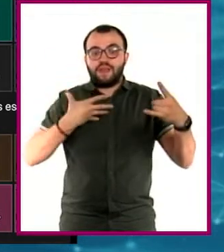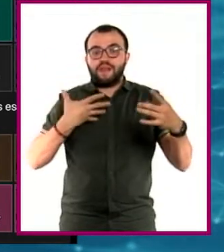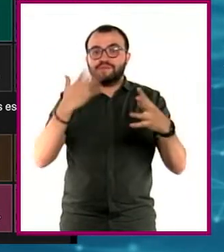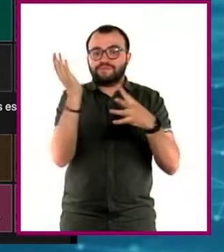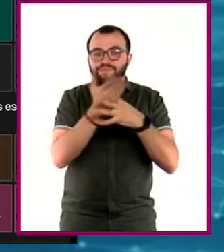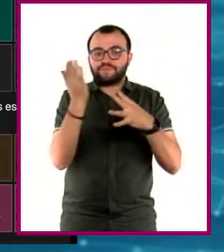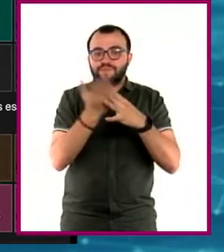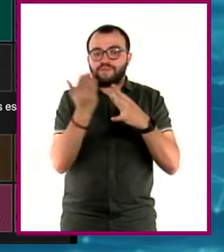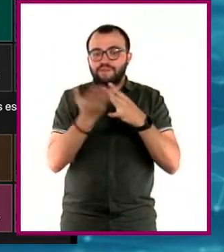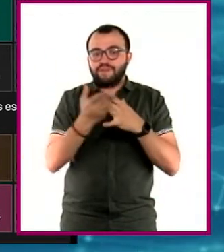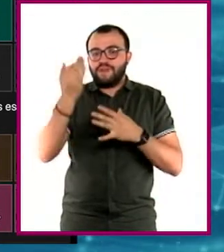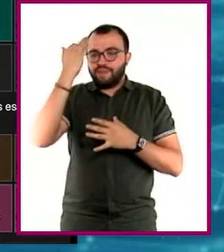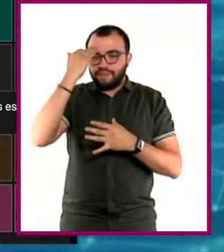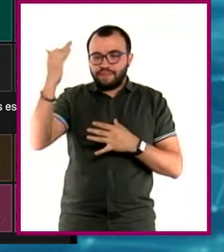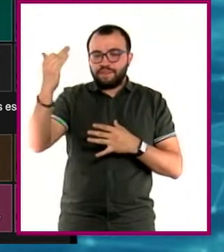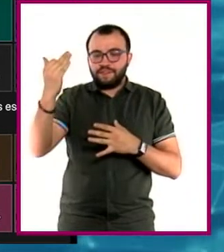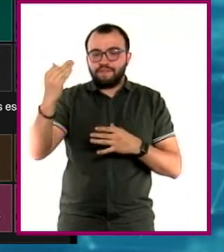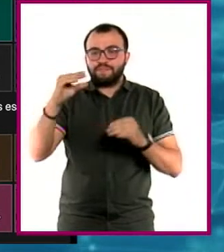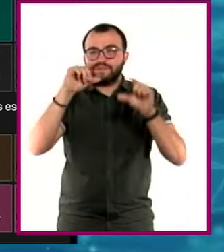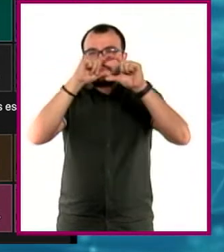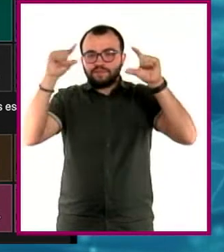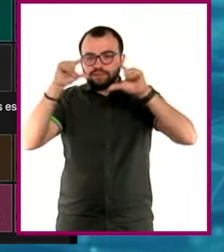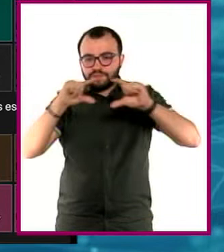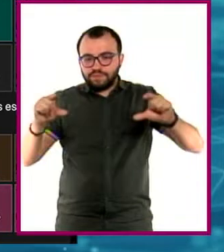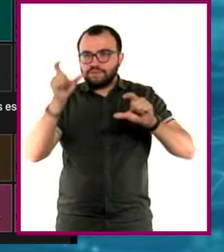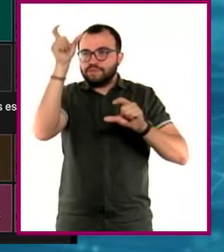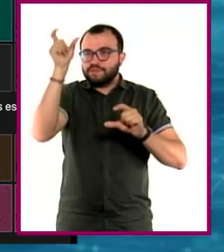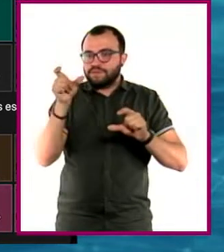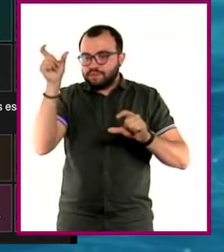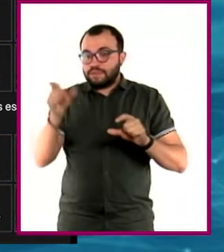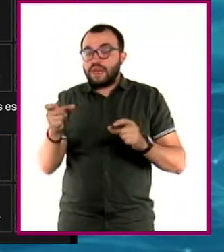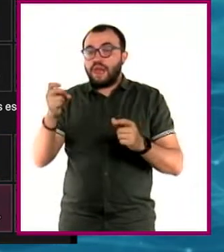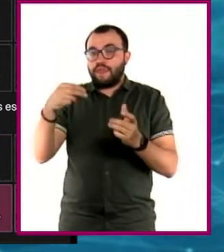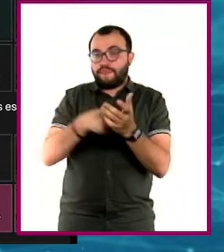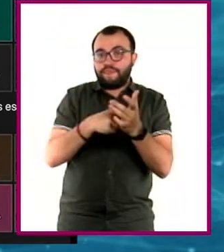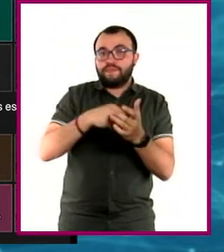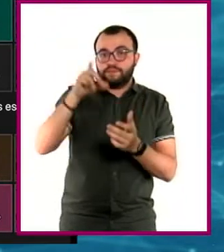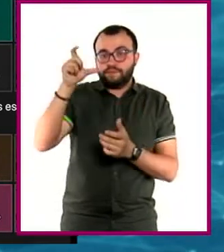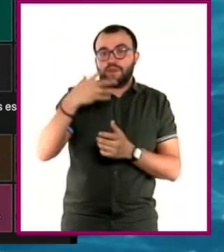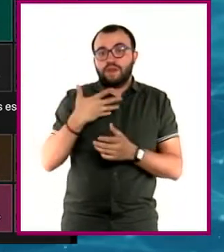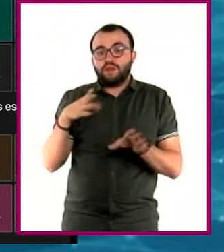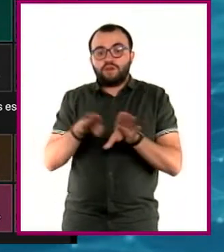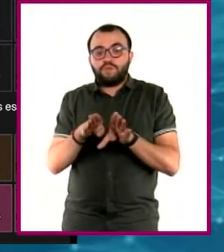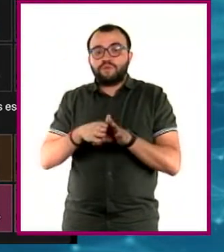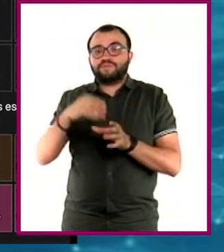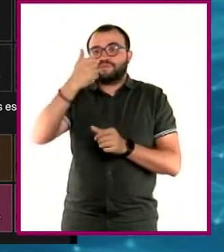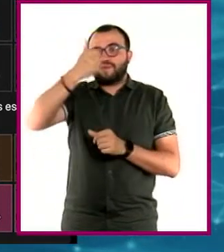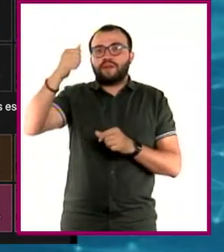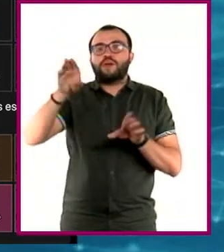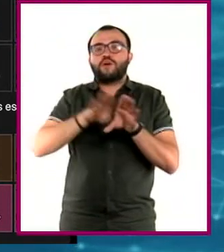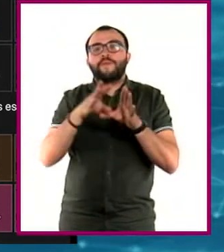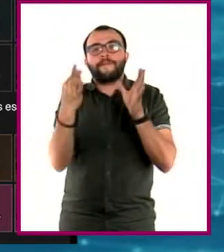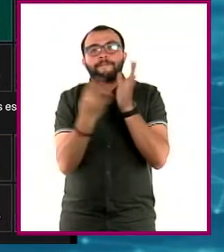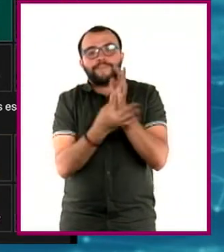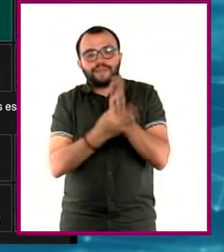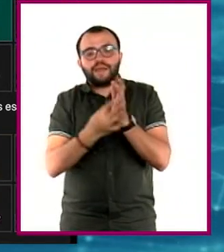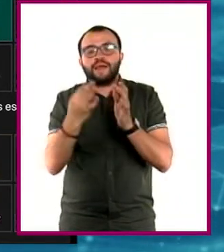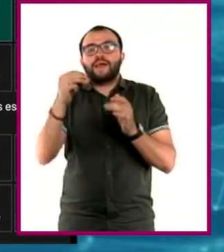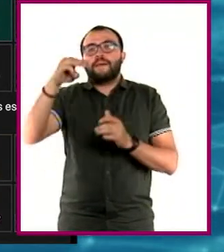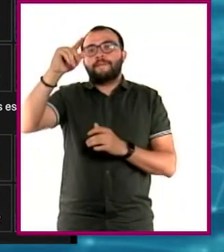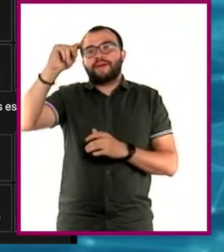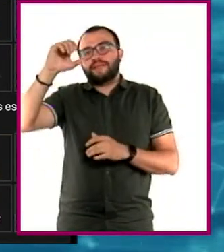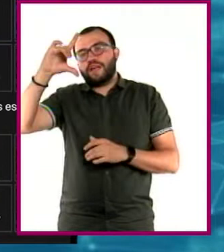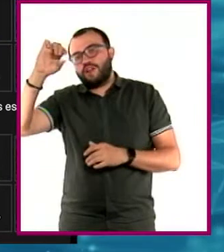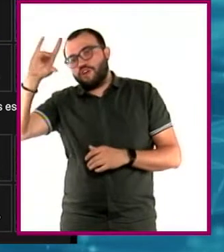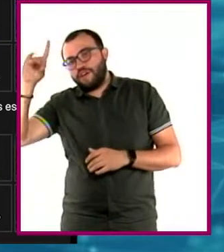periodos, renglones y grupos, columnas. Dentro de ella, los elementos se clasifican en metales, metaloides y no